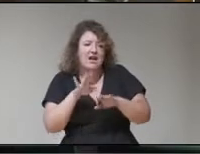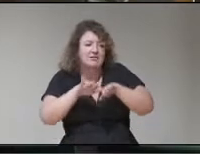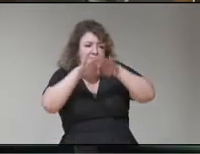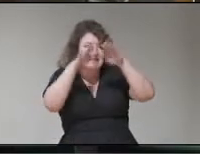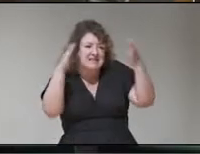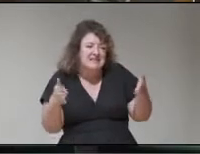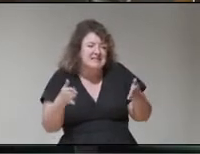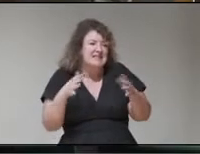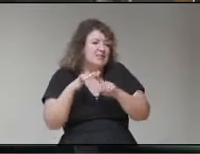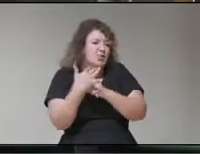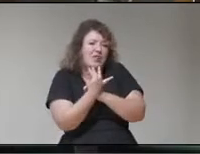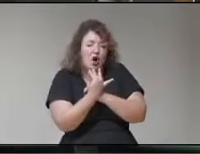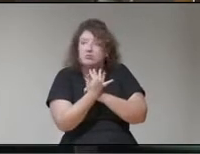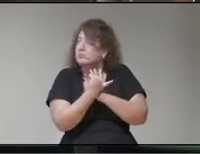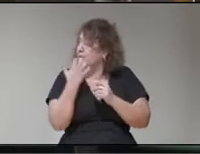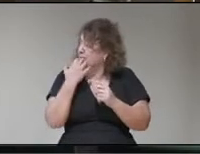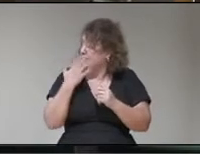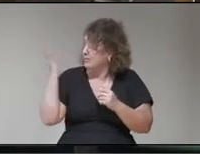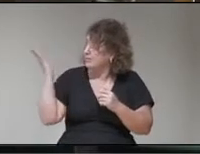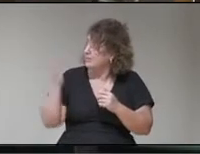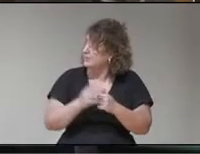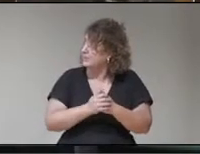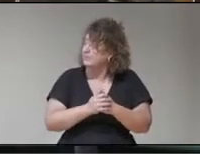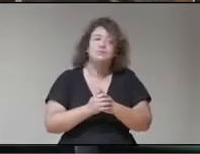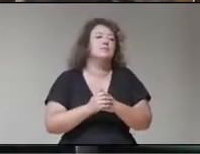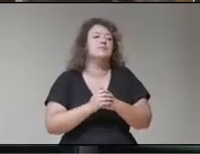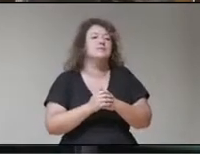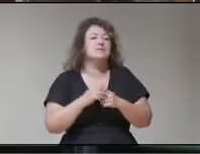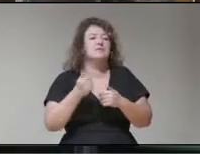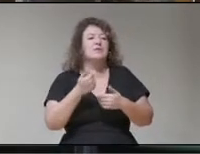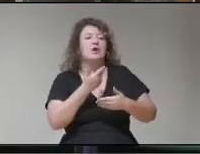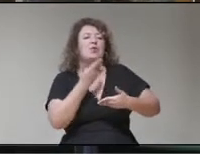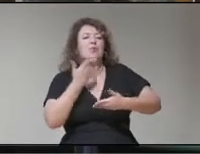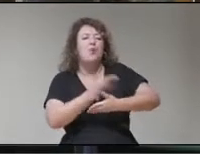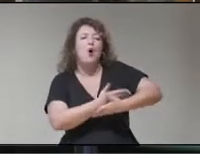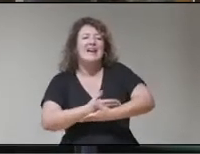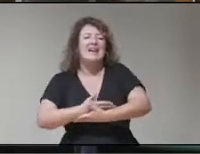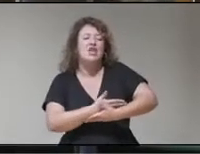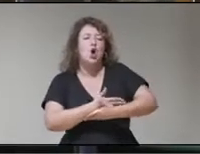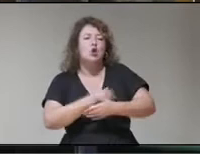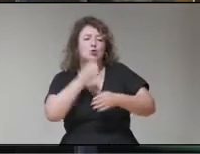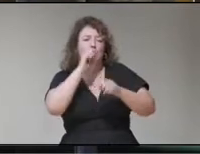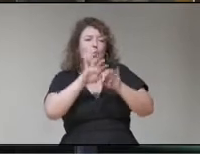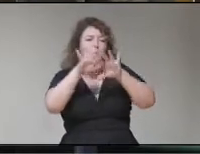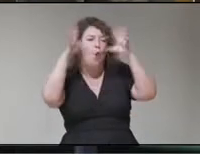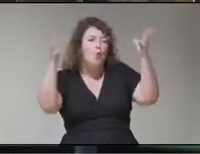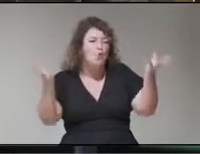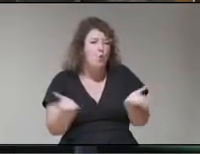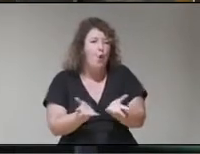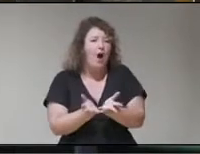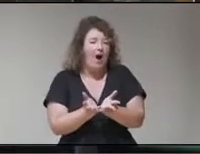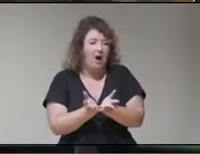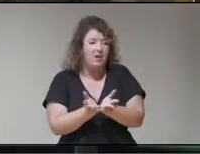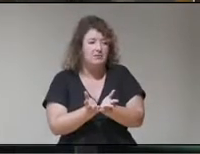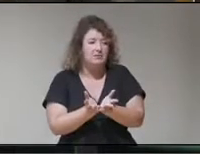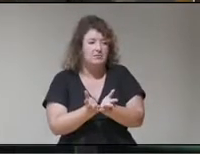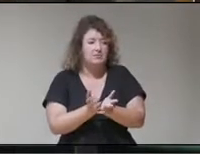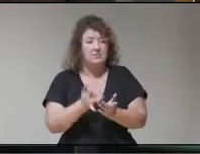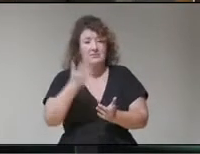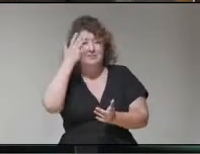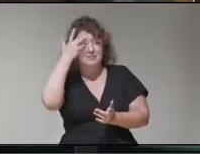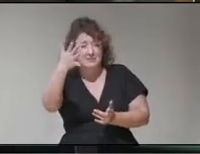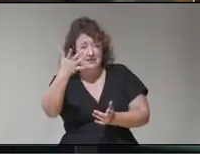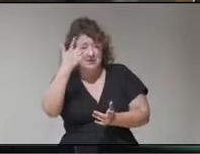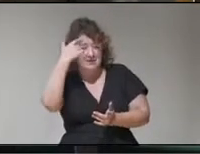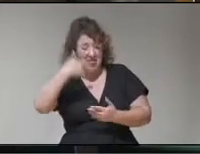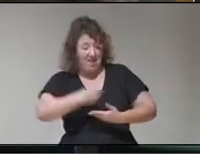estériles, como este que tenéis aquí. Son lo que llaman niños burbuja. Vamos a ver, si hubiera una colonización